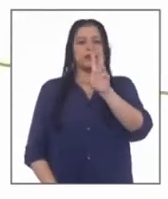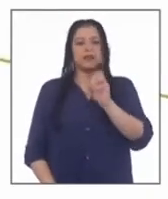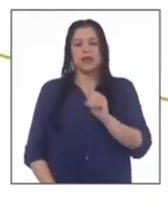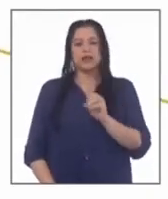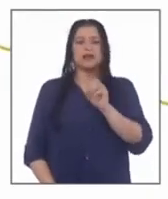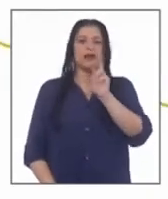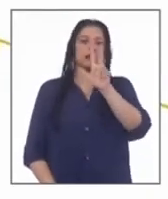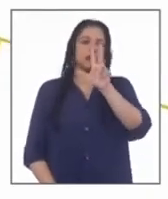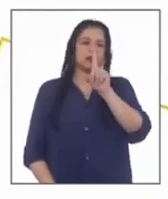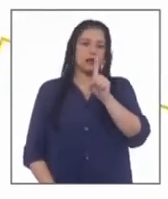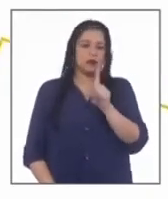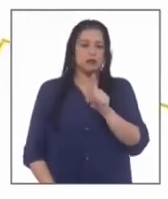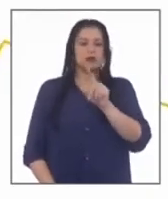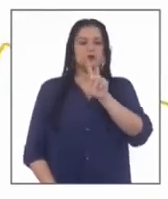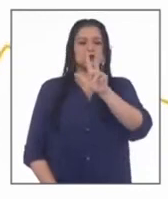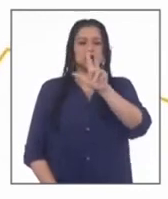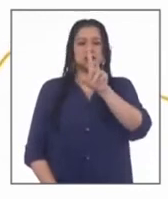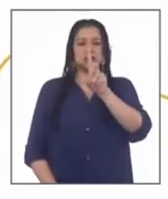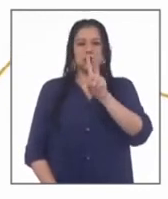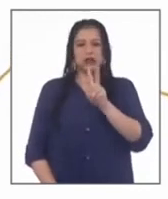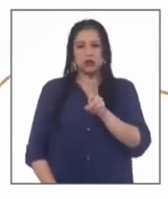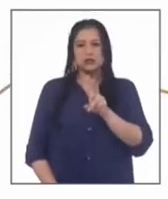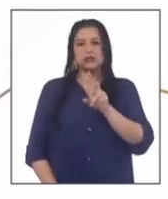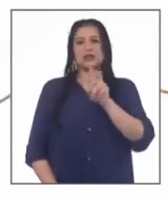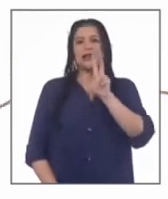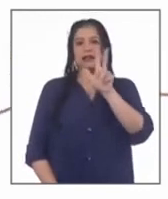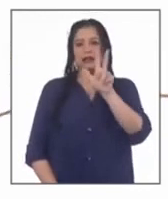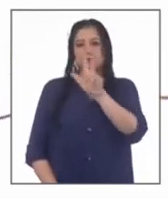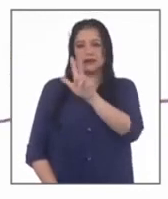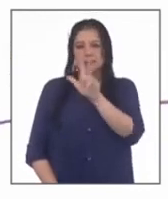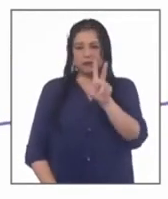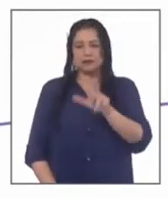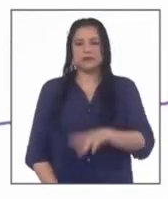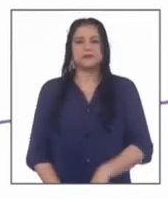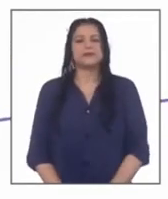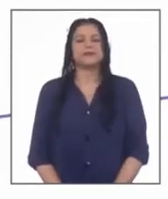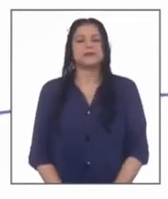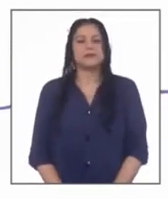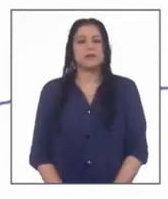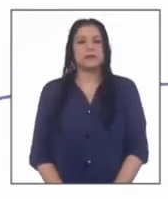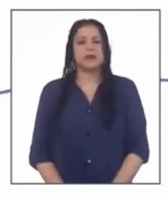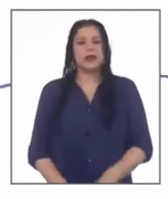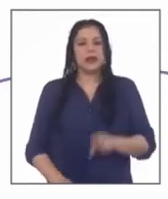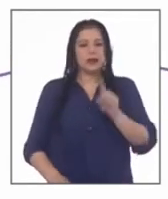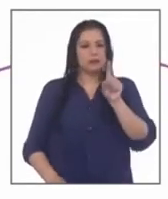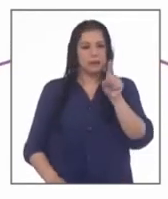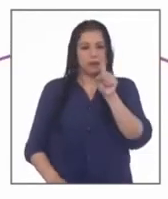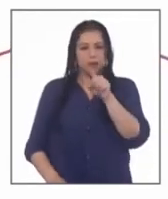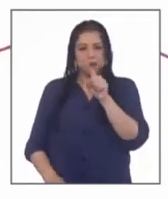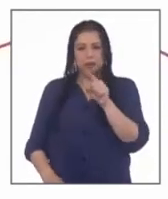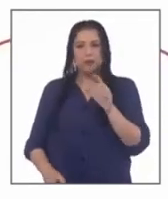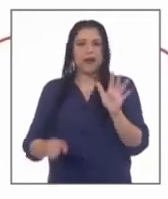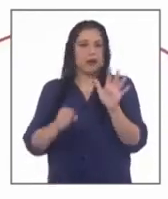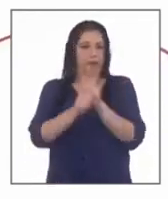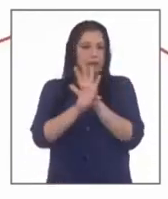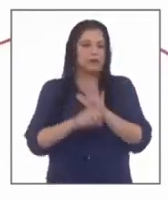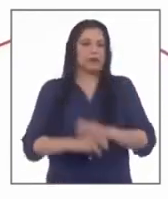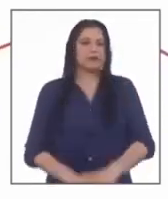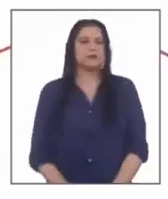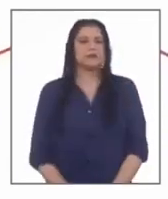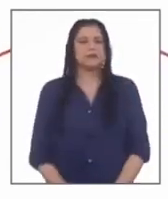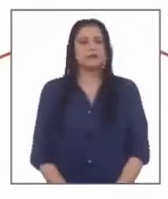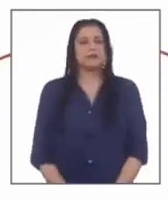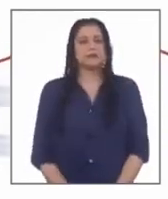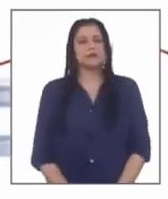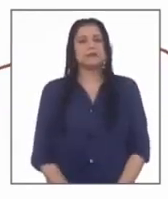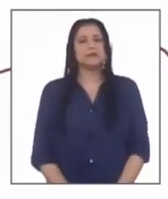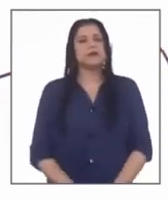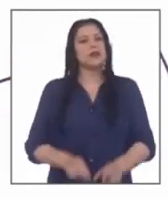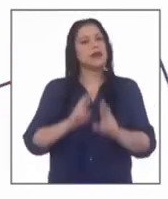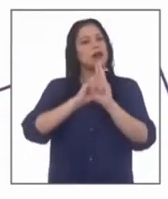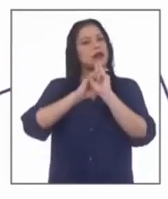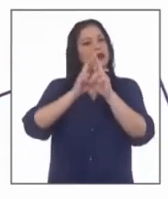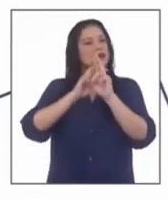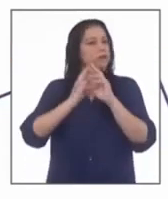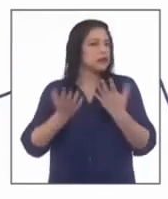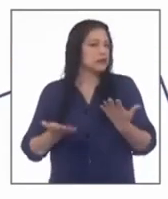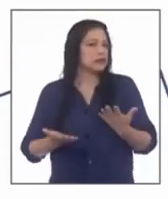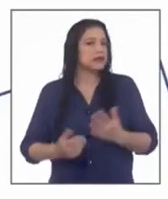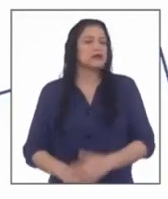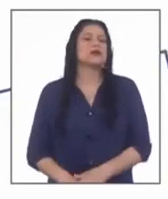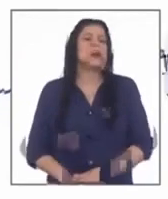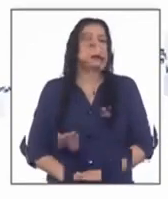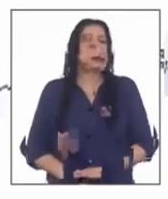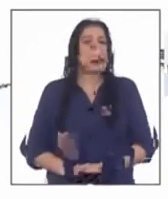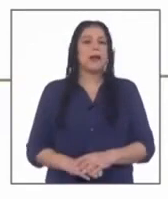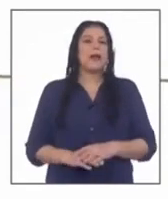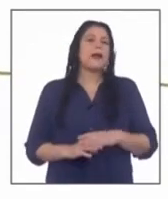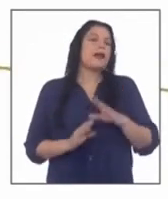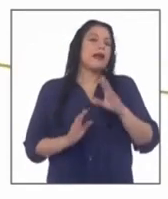29, 30, 31, 32 y 33, cantidades enteras. La respuesta es: